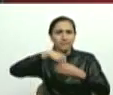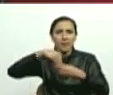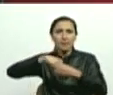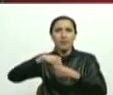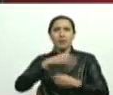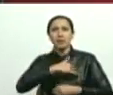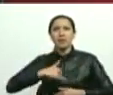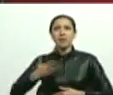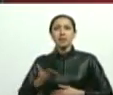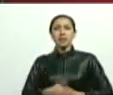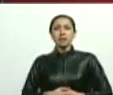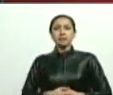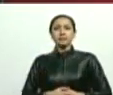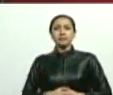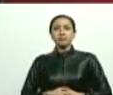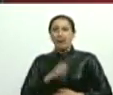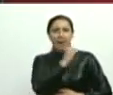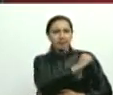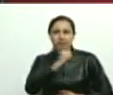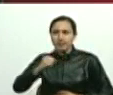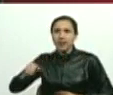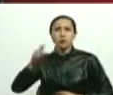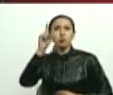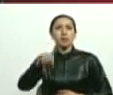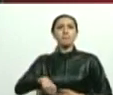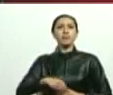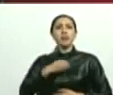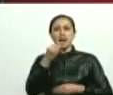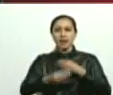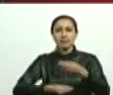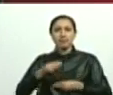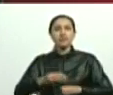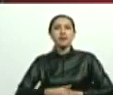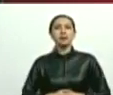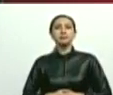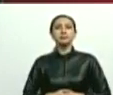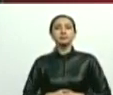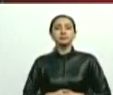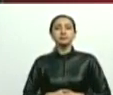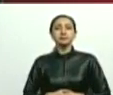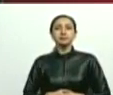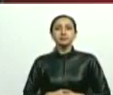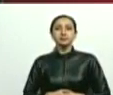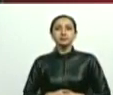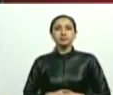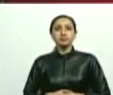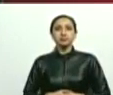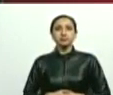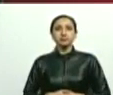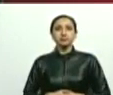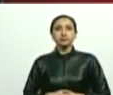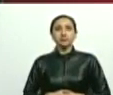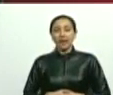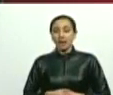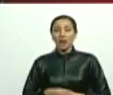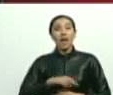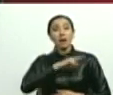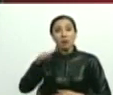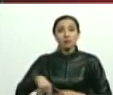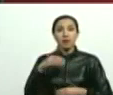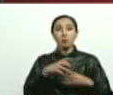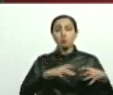con intentos de asesinato, magnicidio, con el intento de llevarnos a una guerra